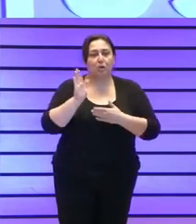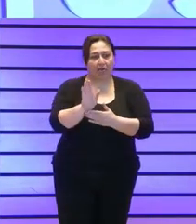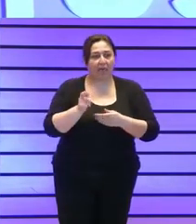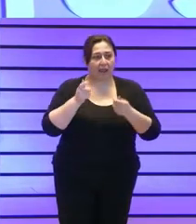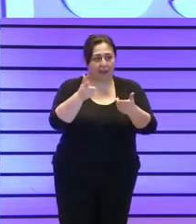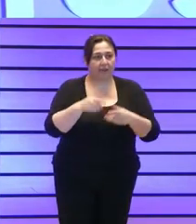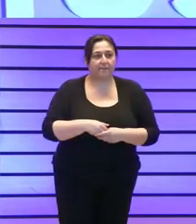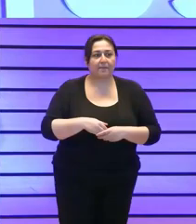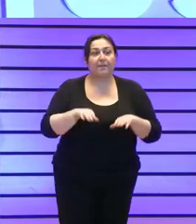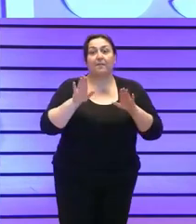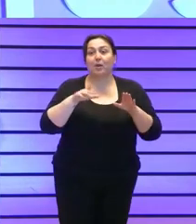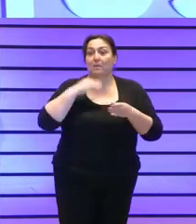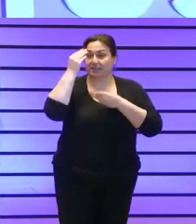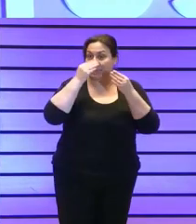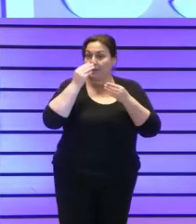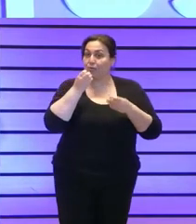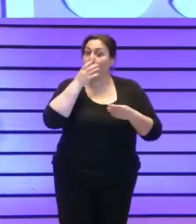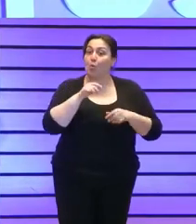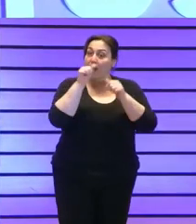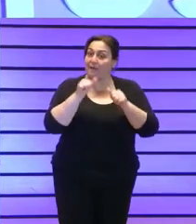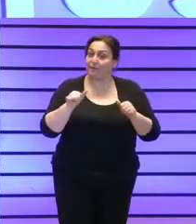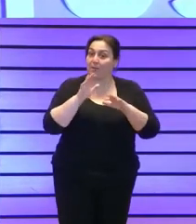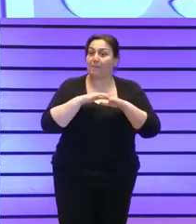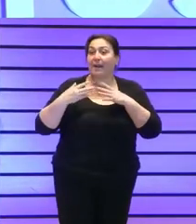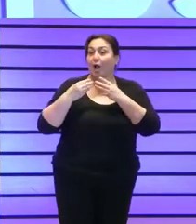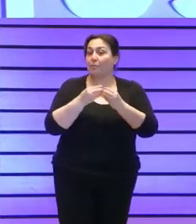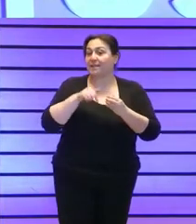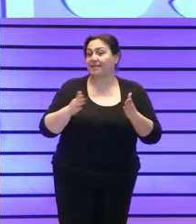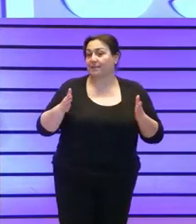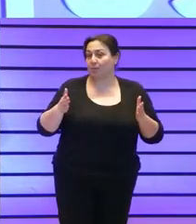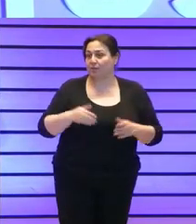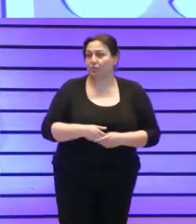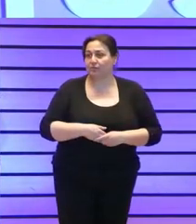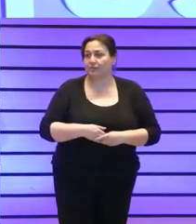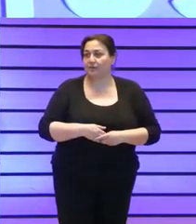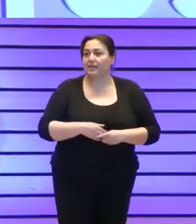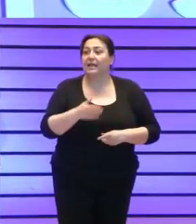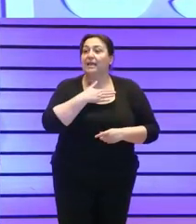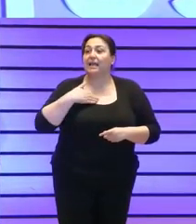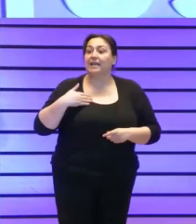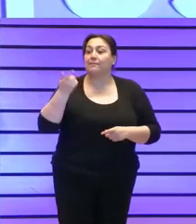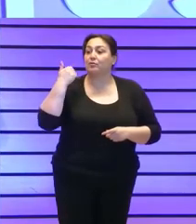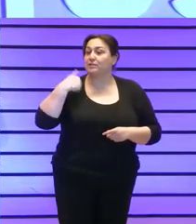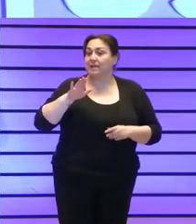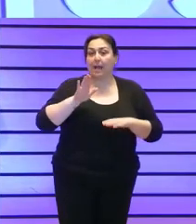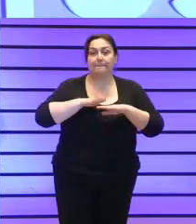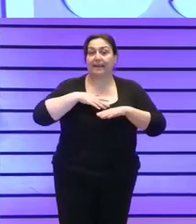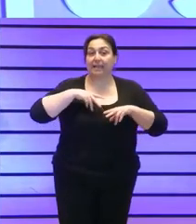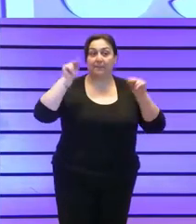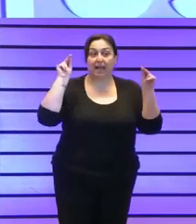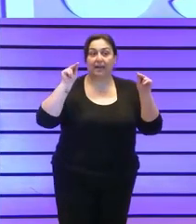pero pensábamos que era una buena forma Bueno pues de acompañar este momento queríamos para terminar